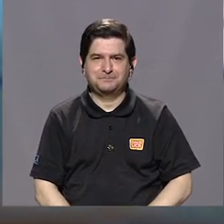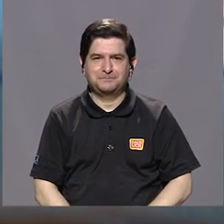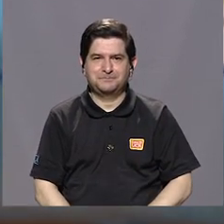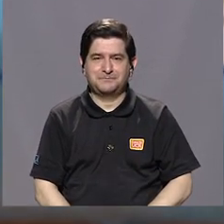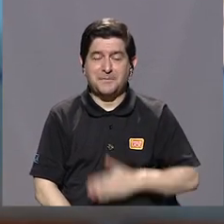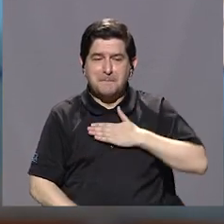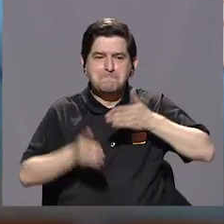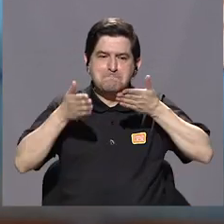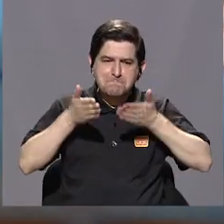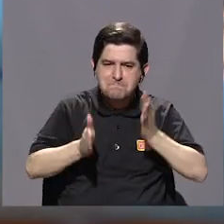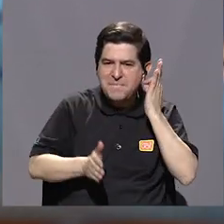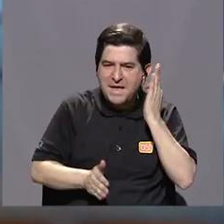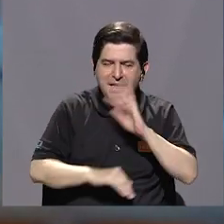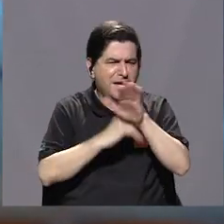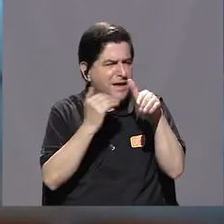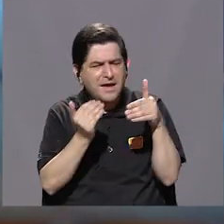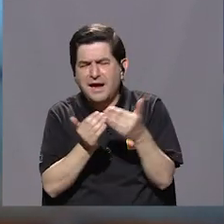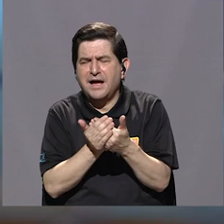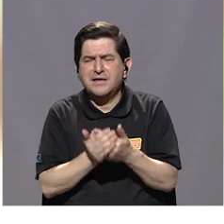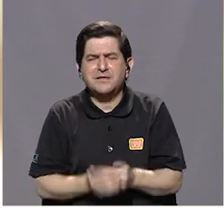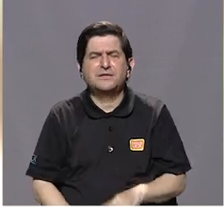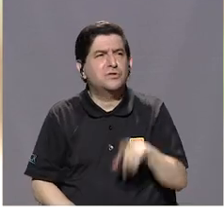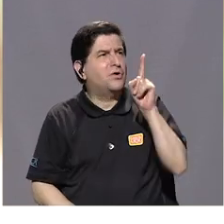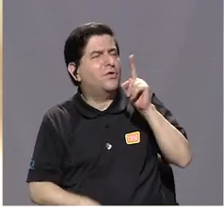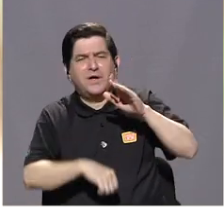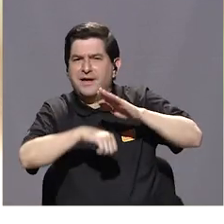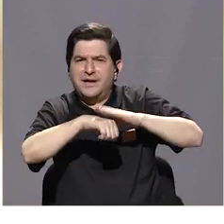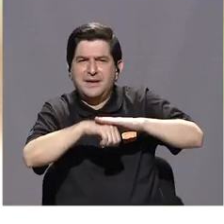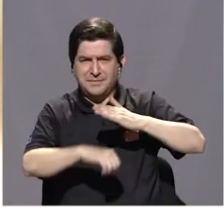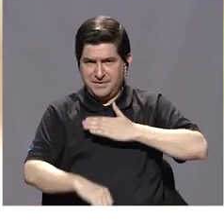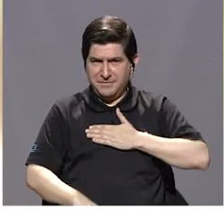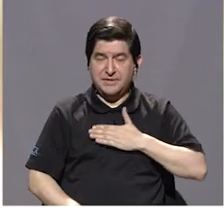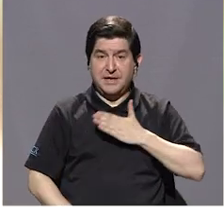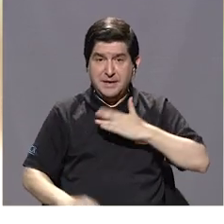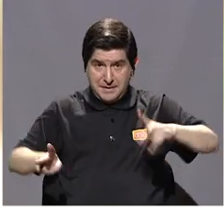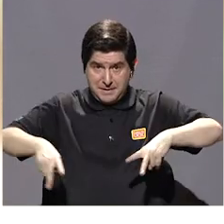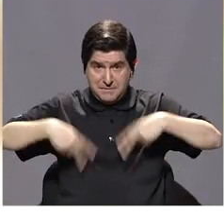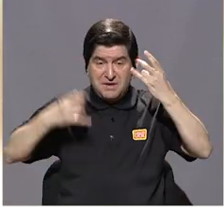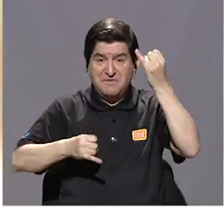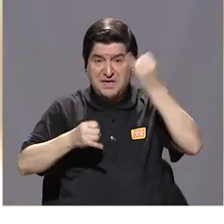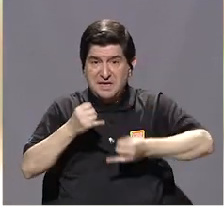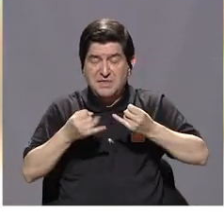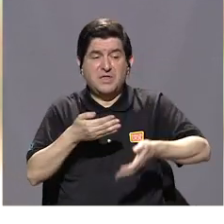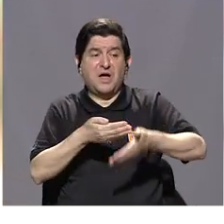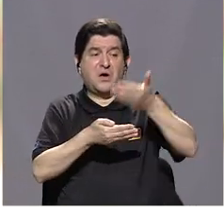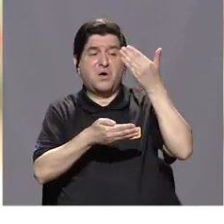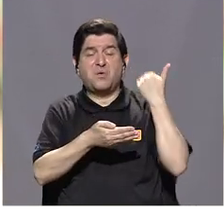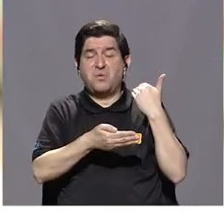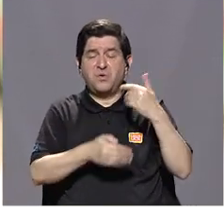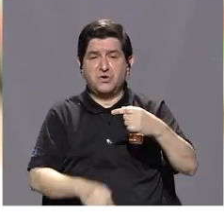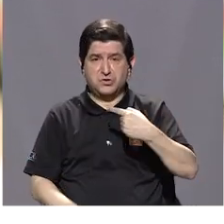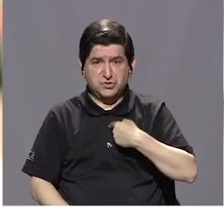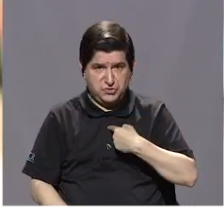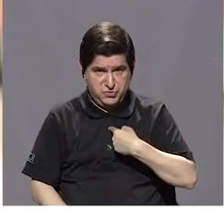Mi hija y todo lo que Él me ha permitido, porque yo sé que mi vida hubiera terminado hace mucho